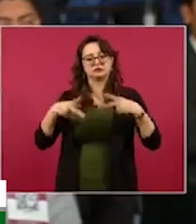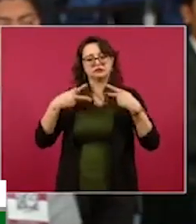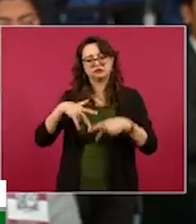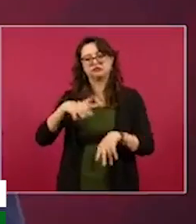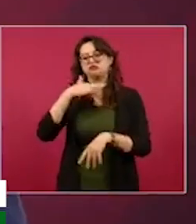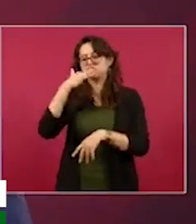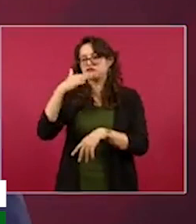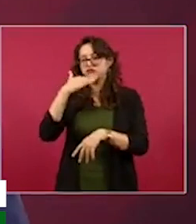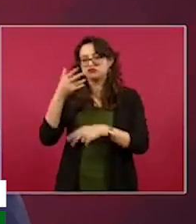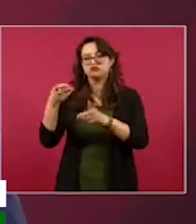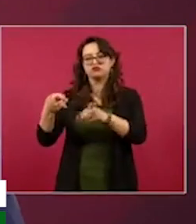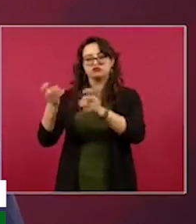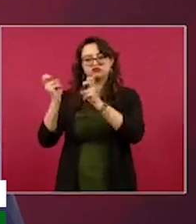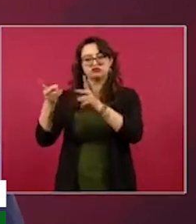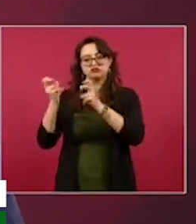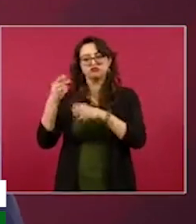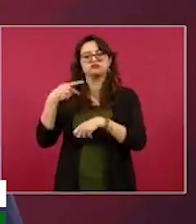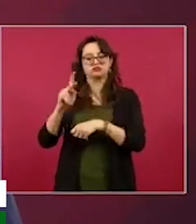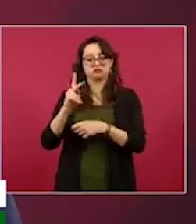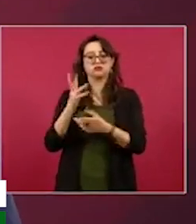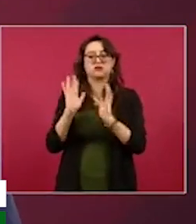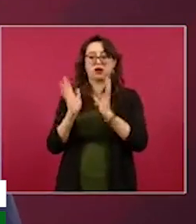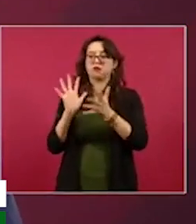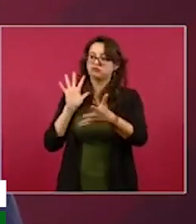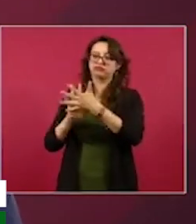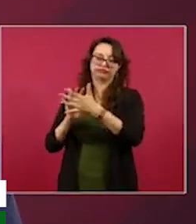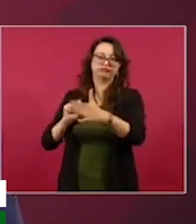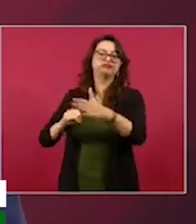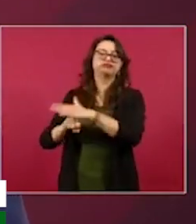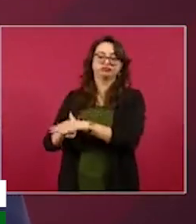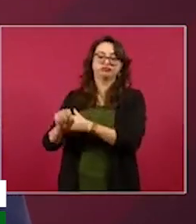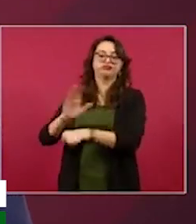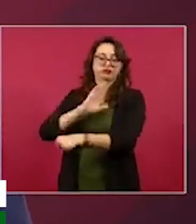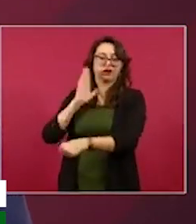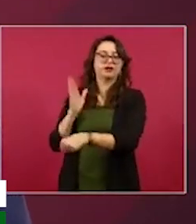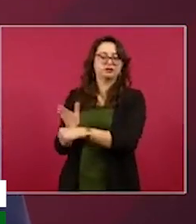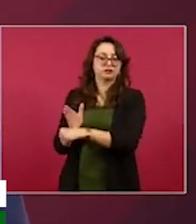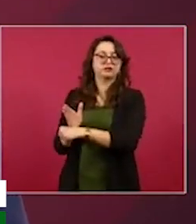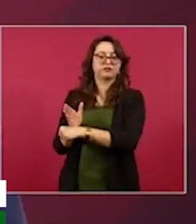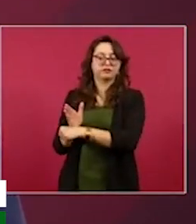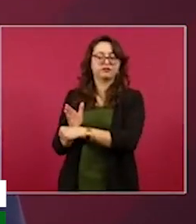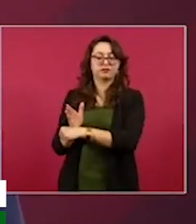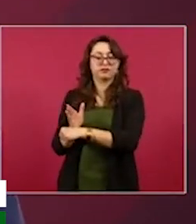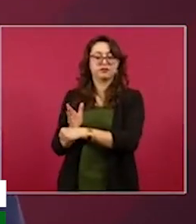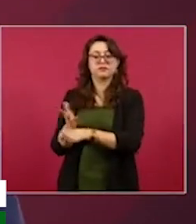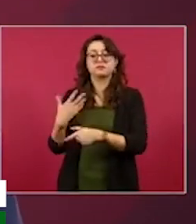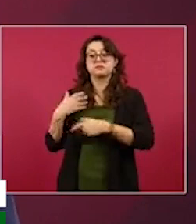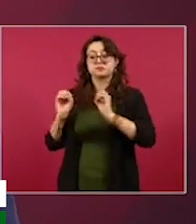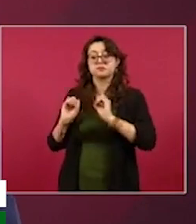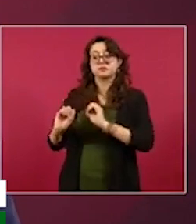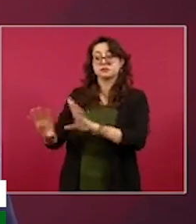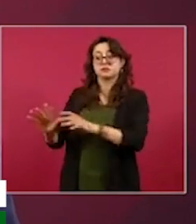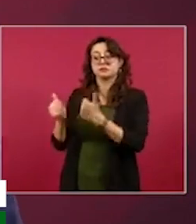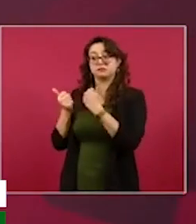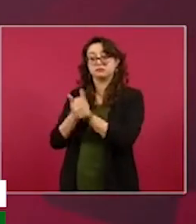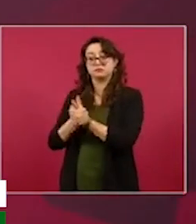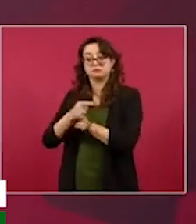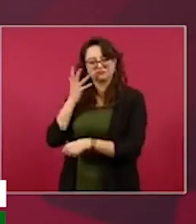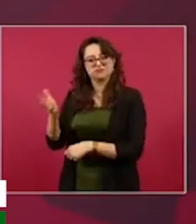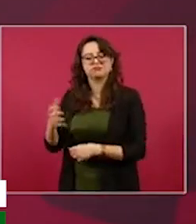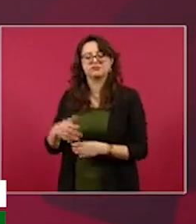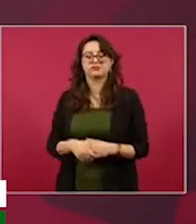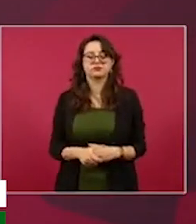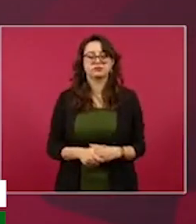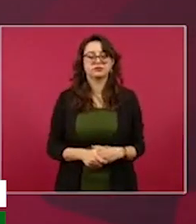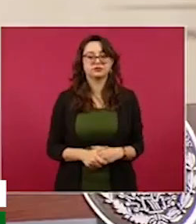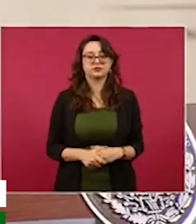el presidente Andrés Manuel López Obrador reiteró que no habrá impunidad en el caso de desfalco en Segalmex. En el caso de Segalmex